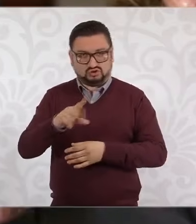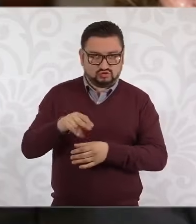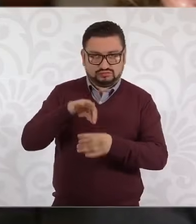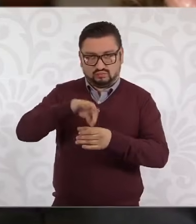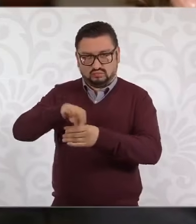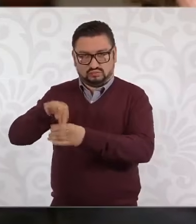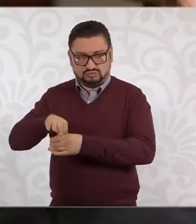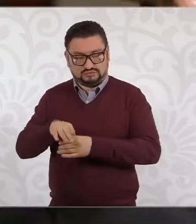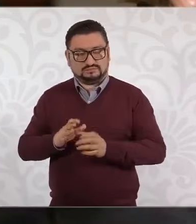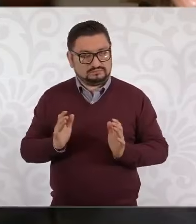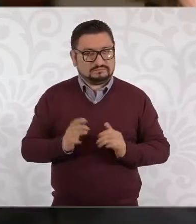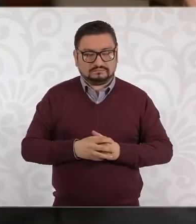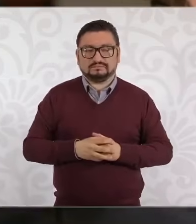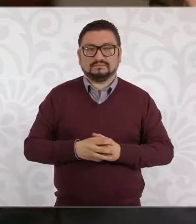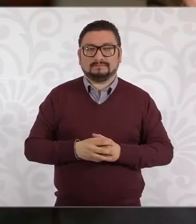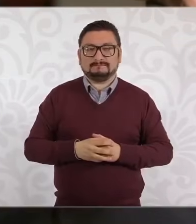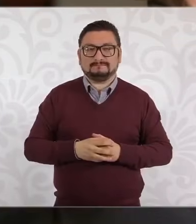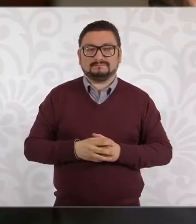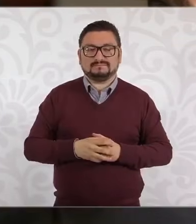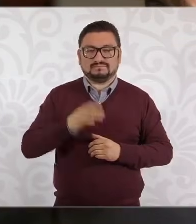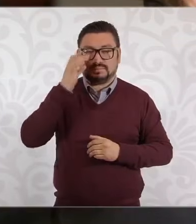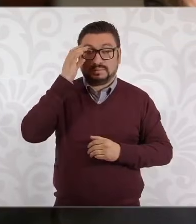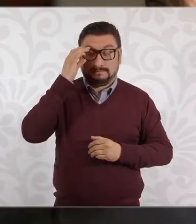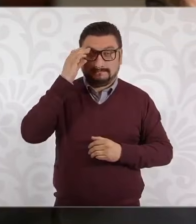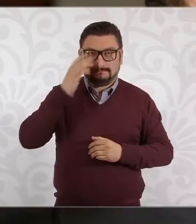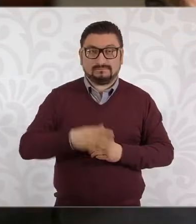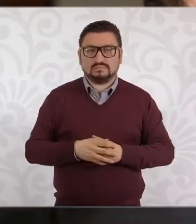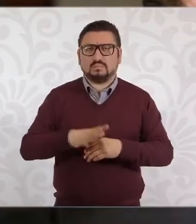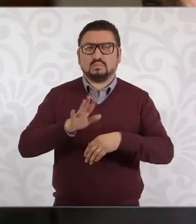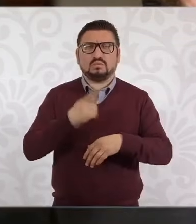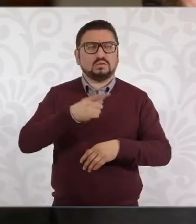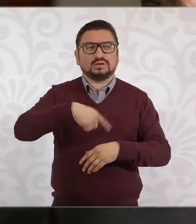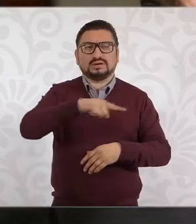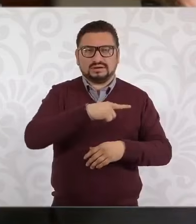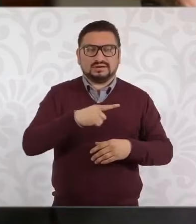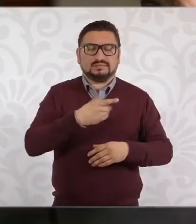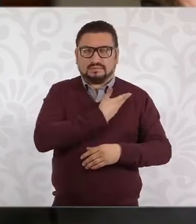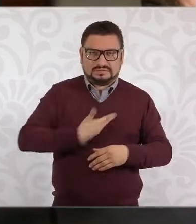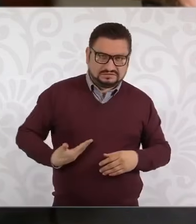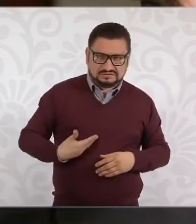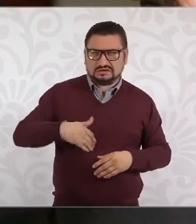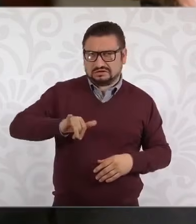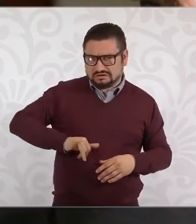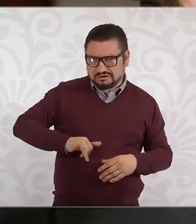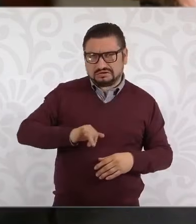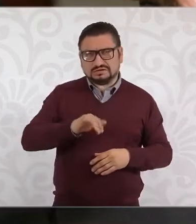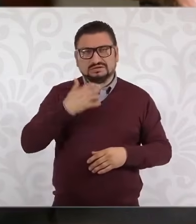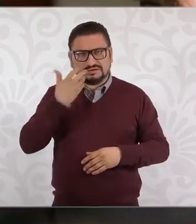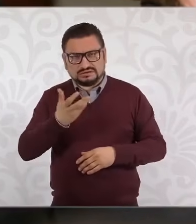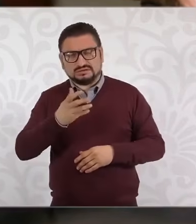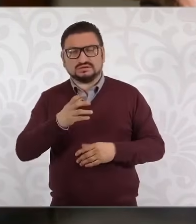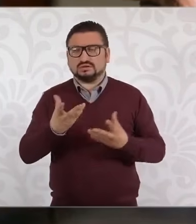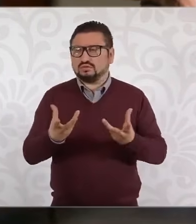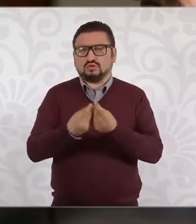no. Entonces, ¿por qué hay el interés del Ejecutivo de que sea esa posibilidad se